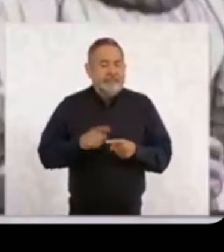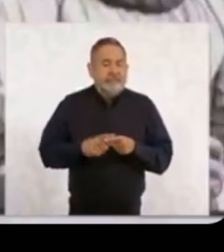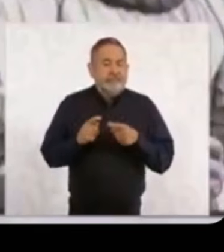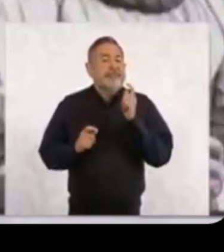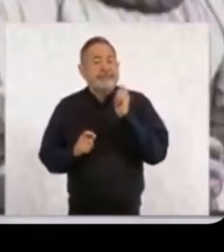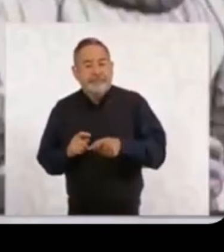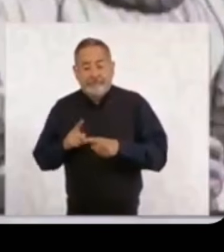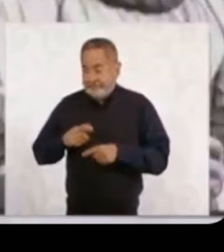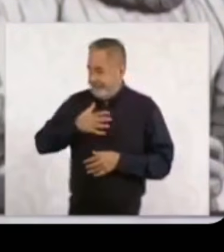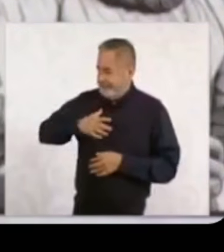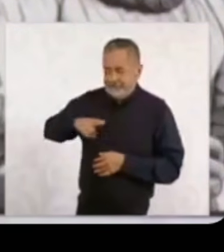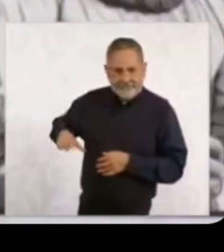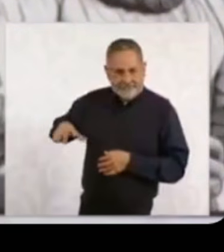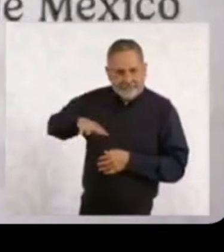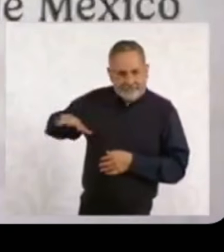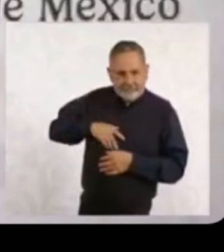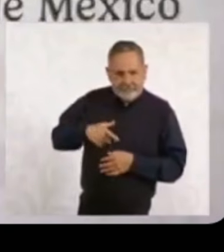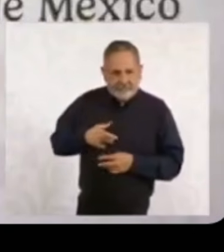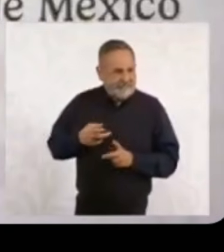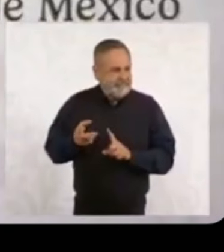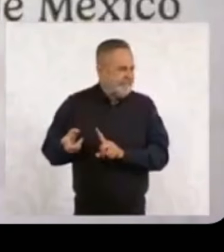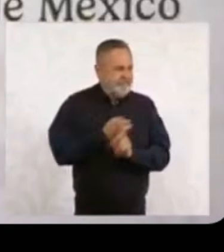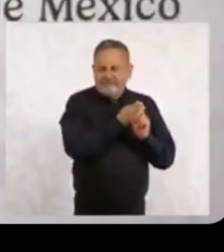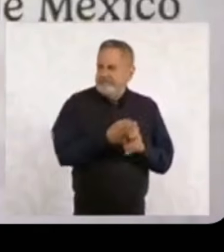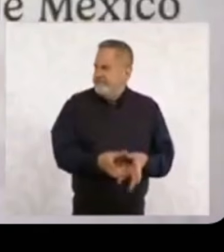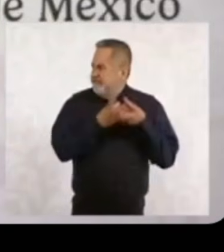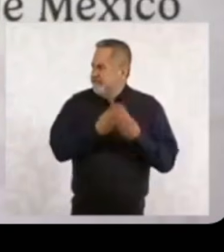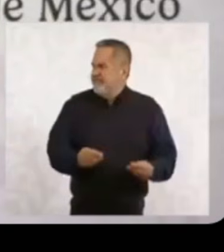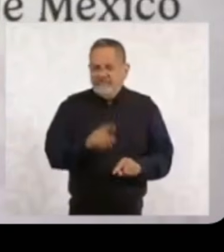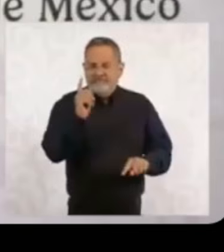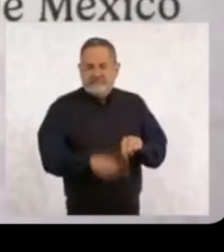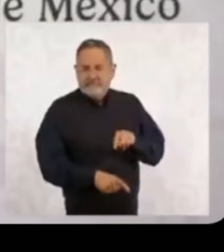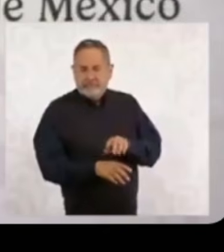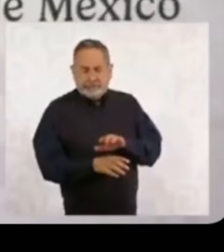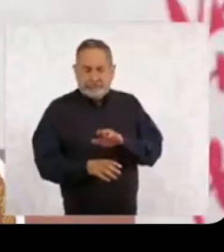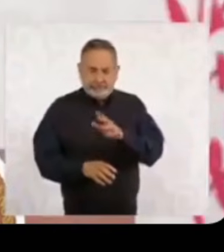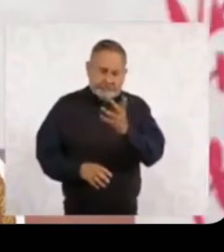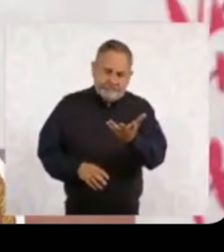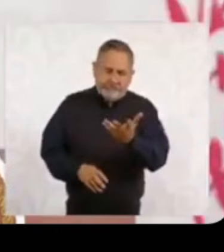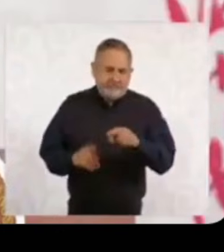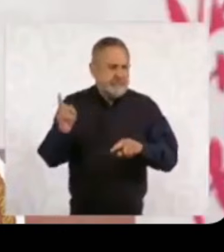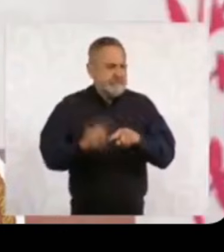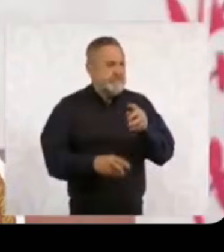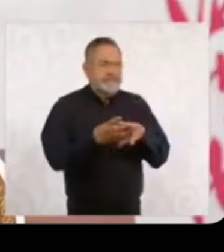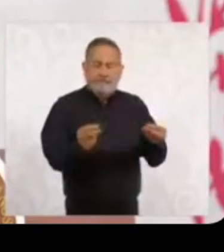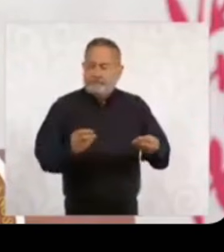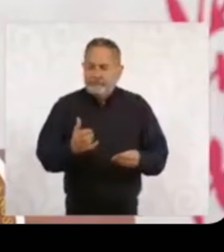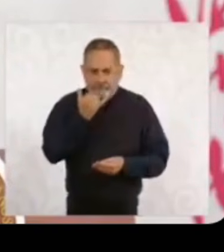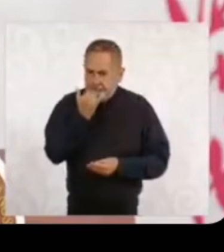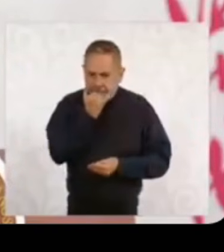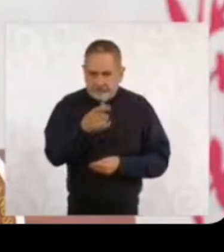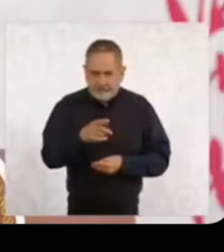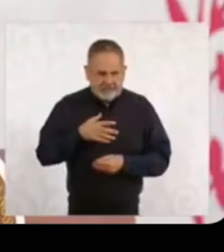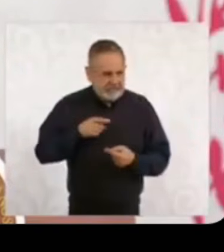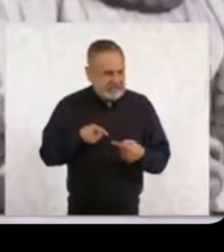postura sobre el informe de esta Organización de las Naciones Unidas. La presidenta señaló que el comité que elaboró el